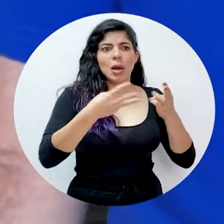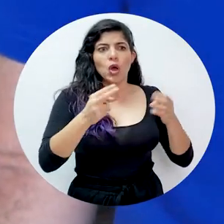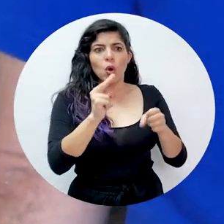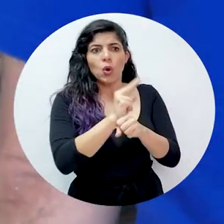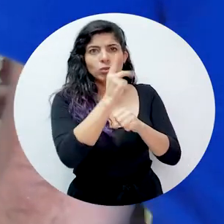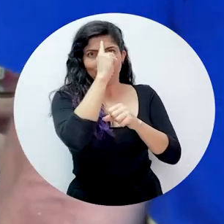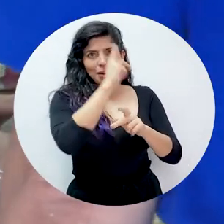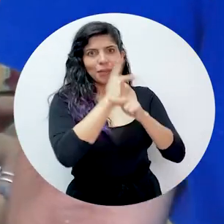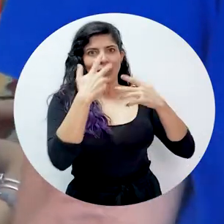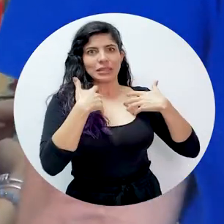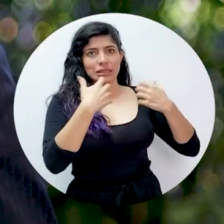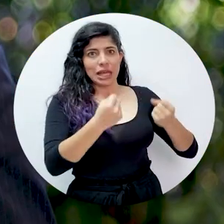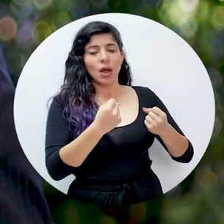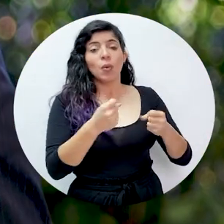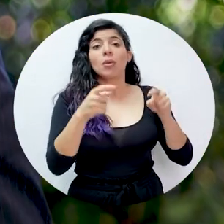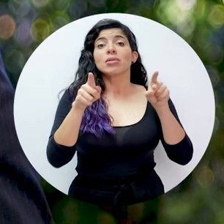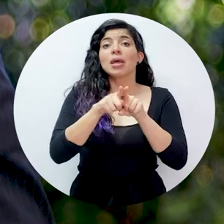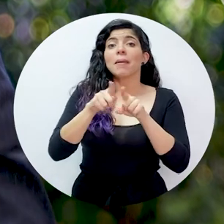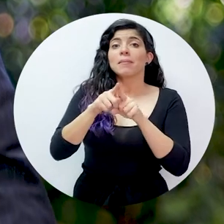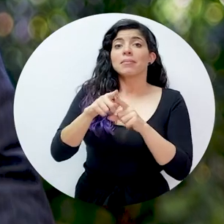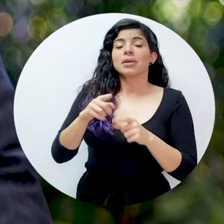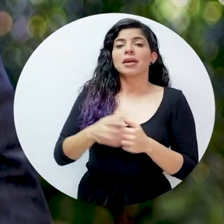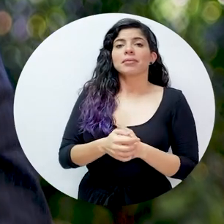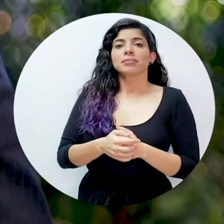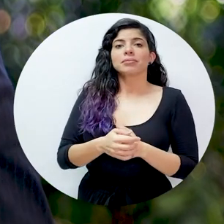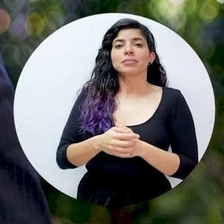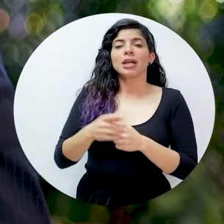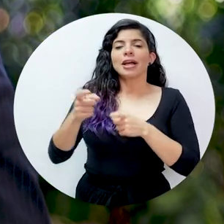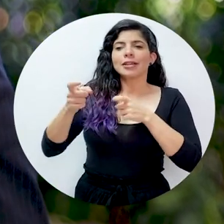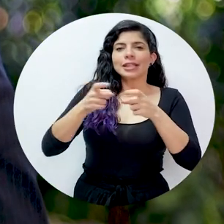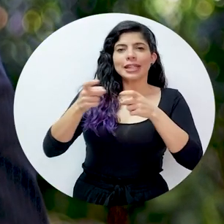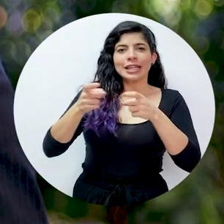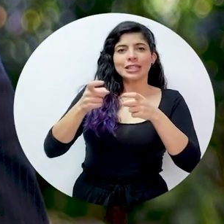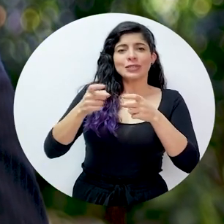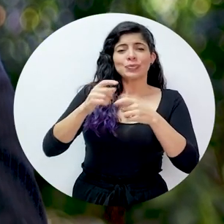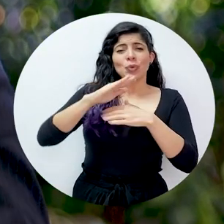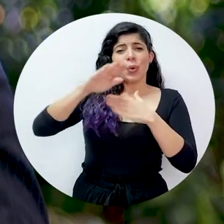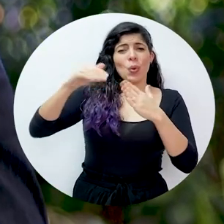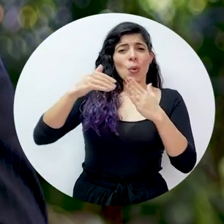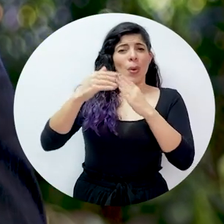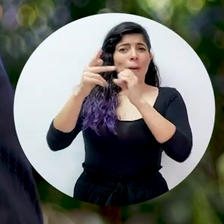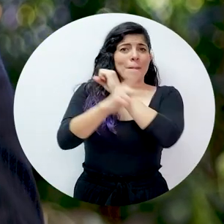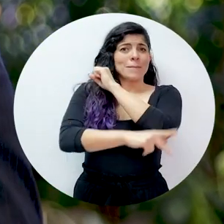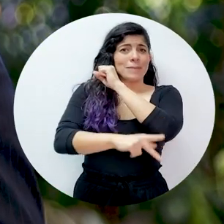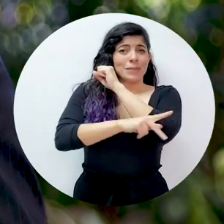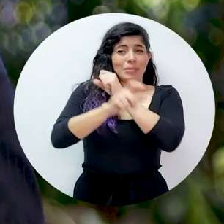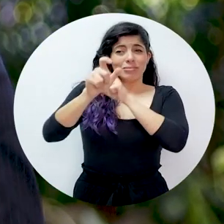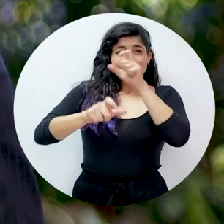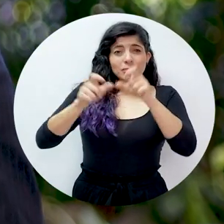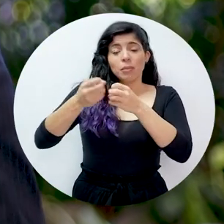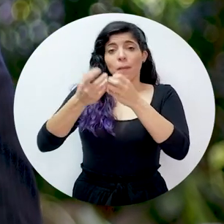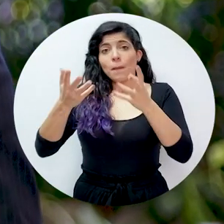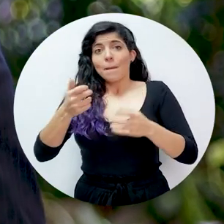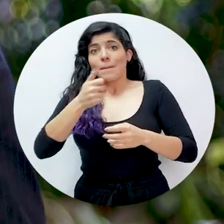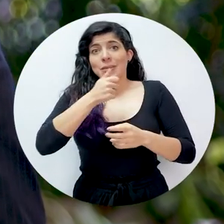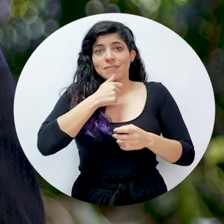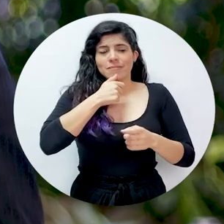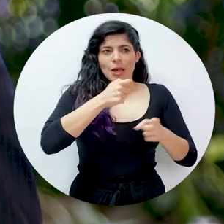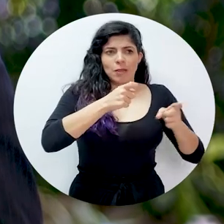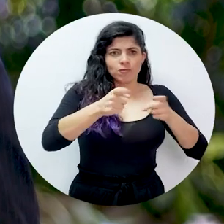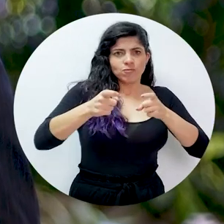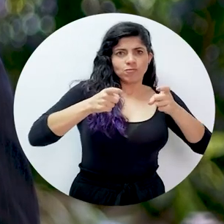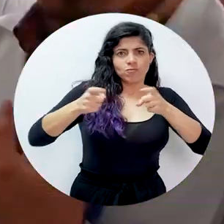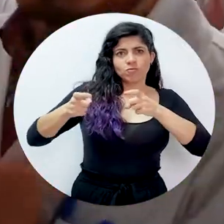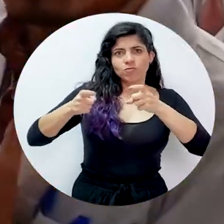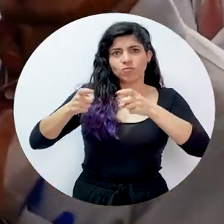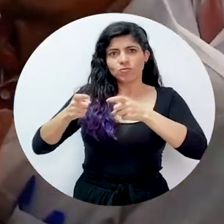para proteger la salud, en todo lo que es la dirección y conducción de todo el país, de todos los actores, tanto públicos como